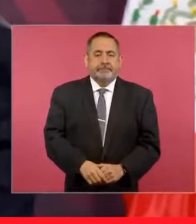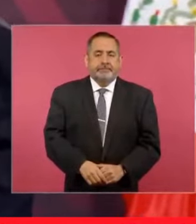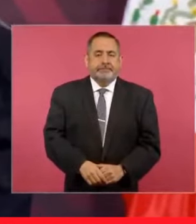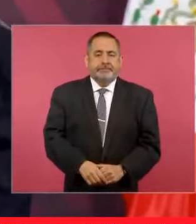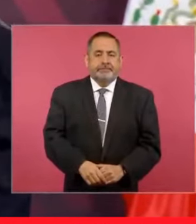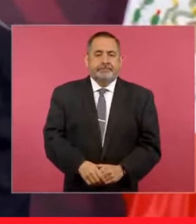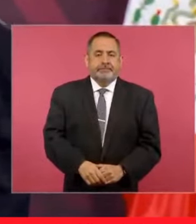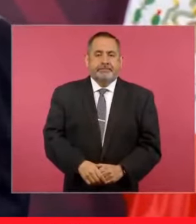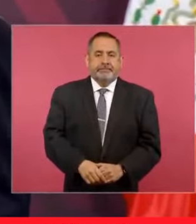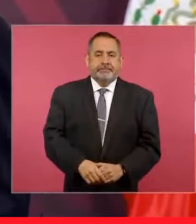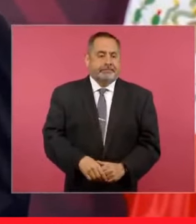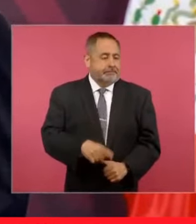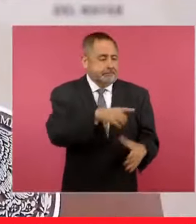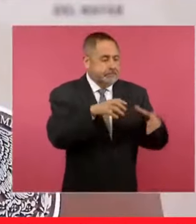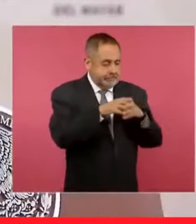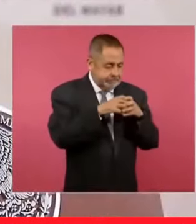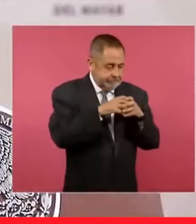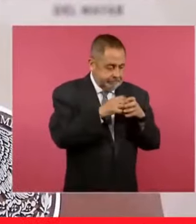se